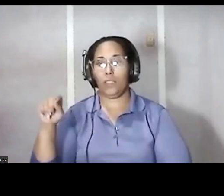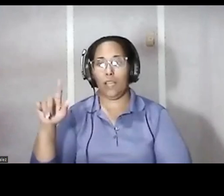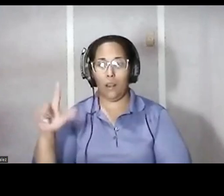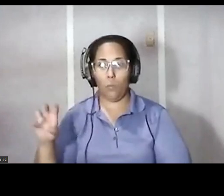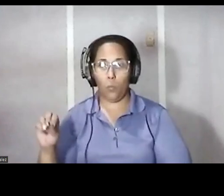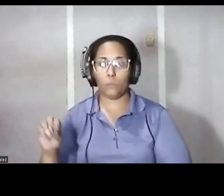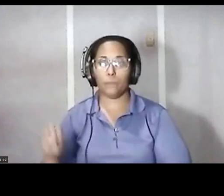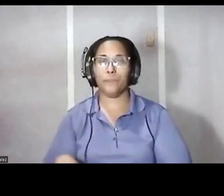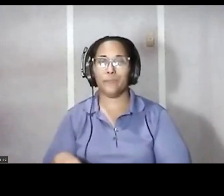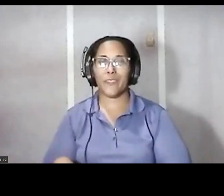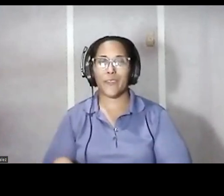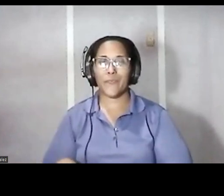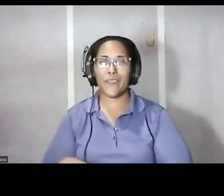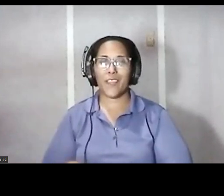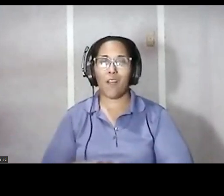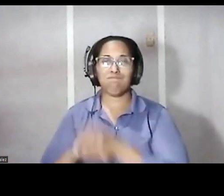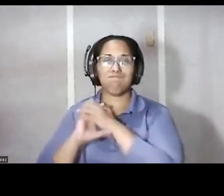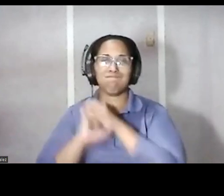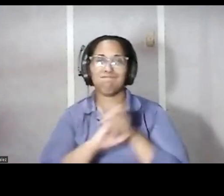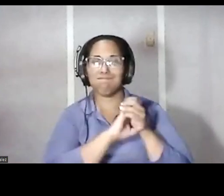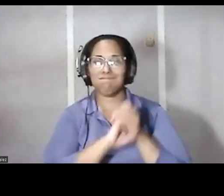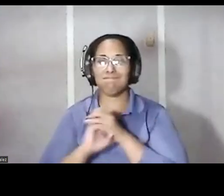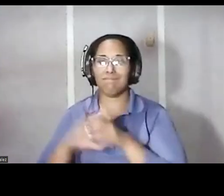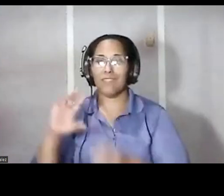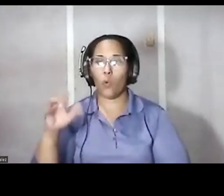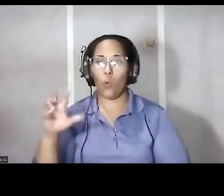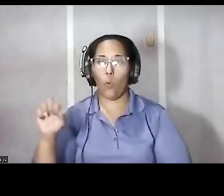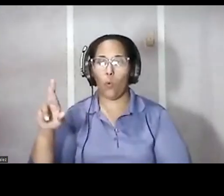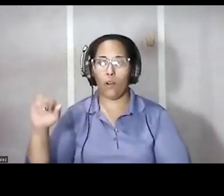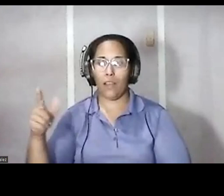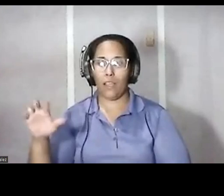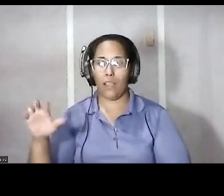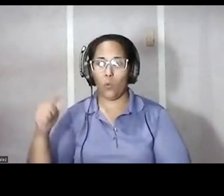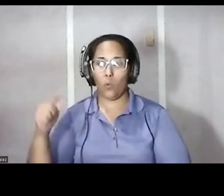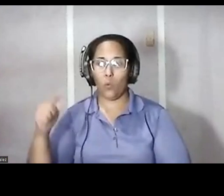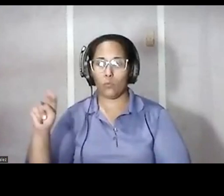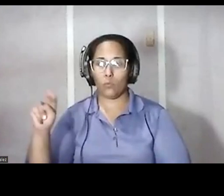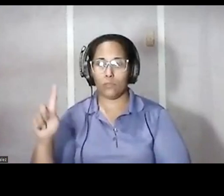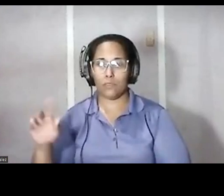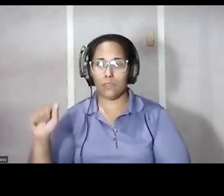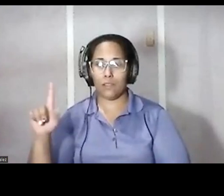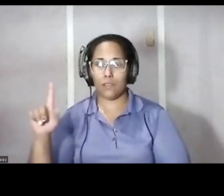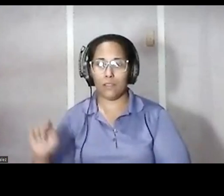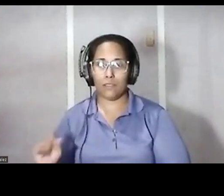Felicitaciones por tan interesante presentación del doctor Jorge González Monclova. Gracias.